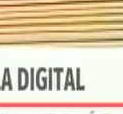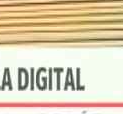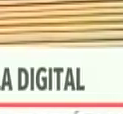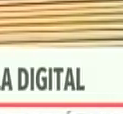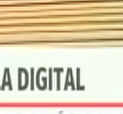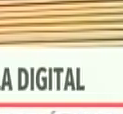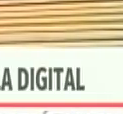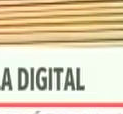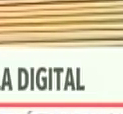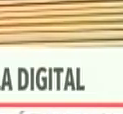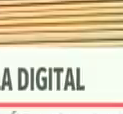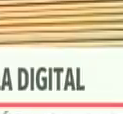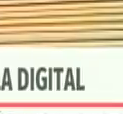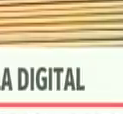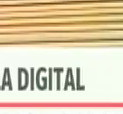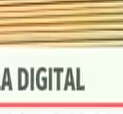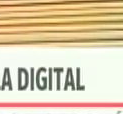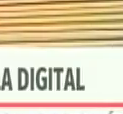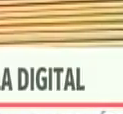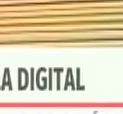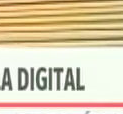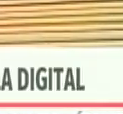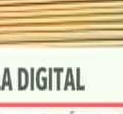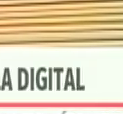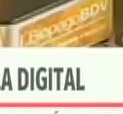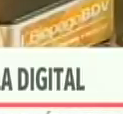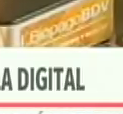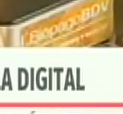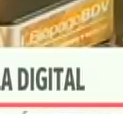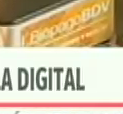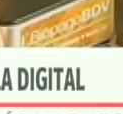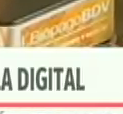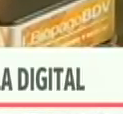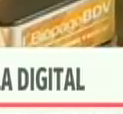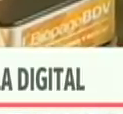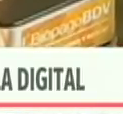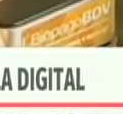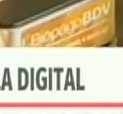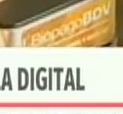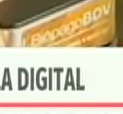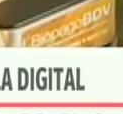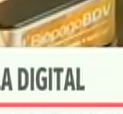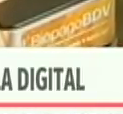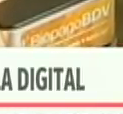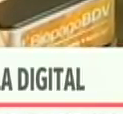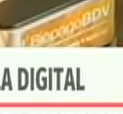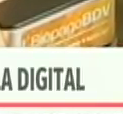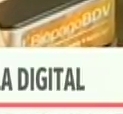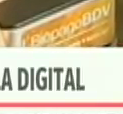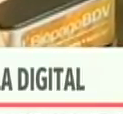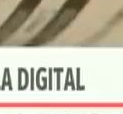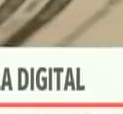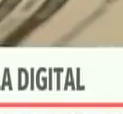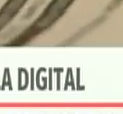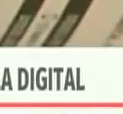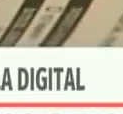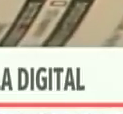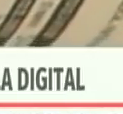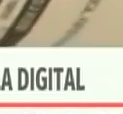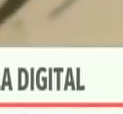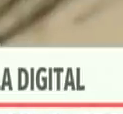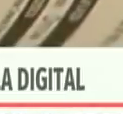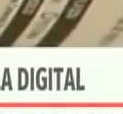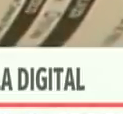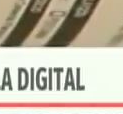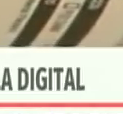que están solicitando crédito. Hemos logrado liquidar más de 130 transacciones, el resto la tenemos en